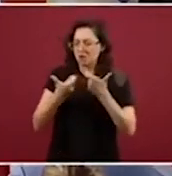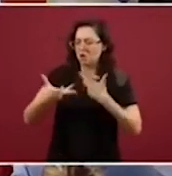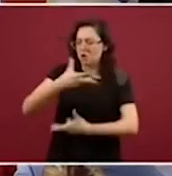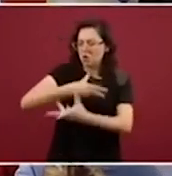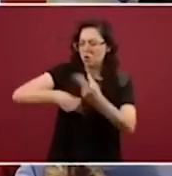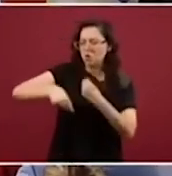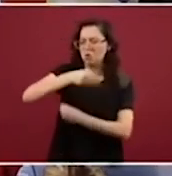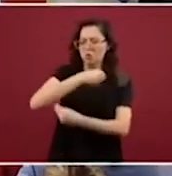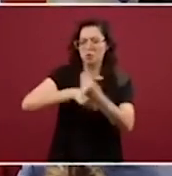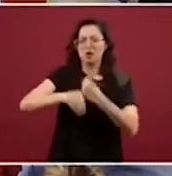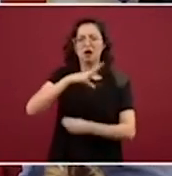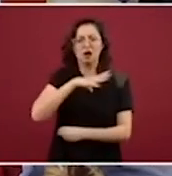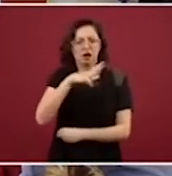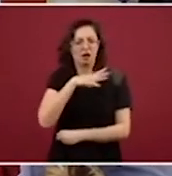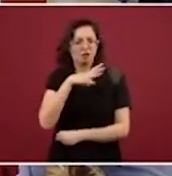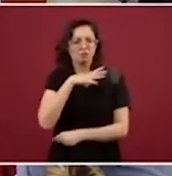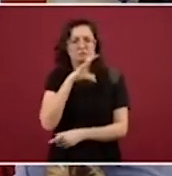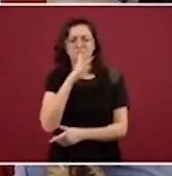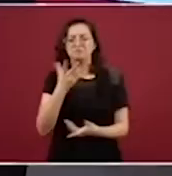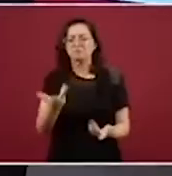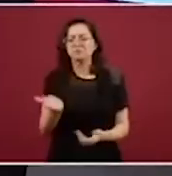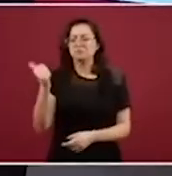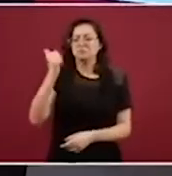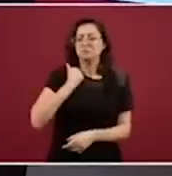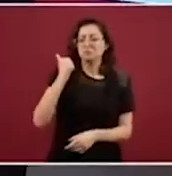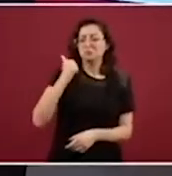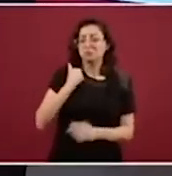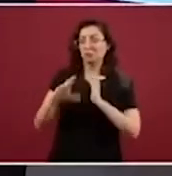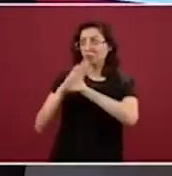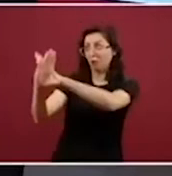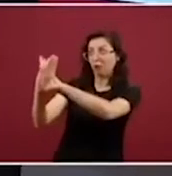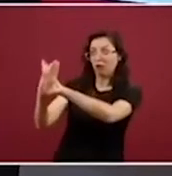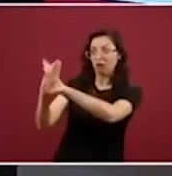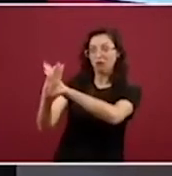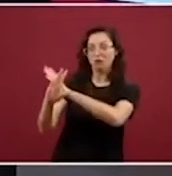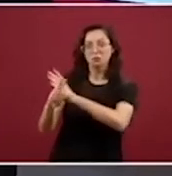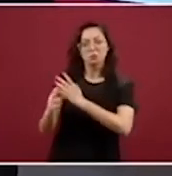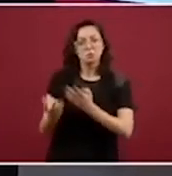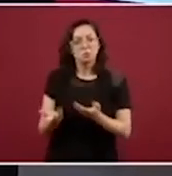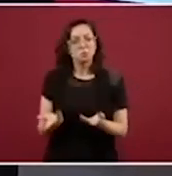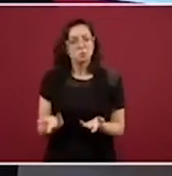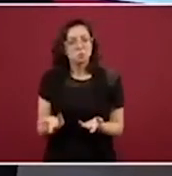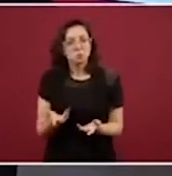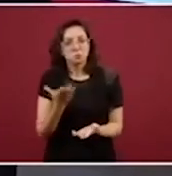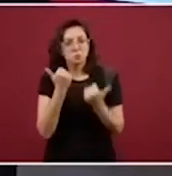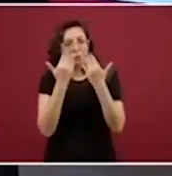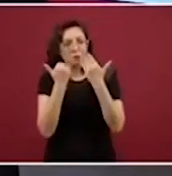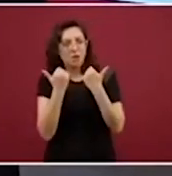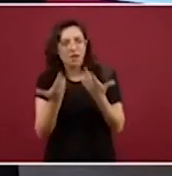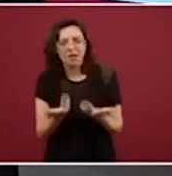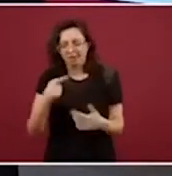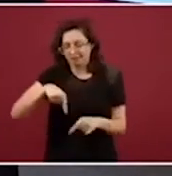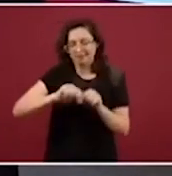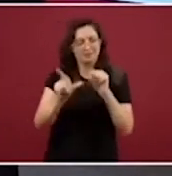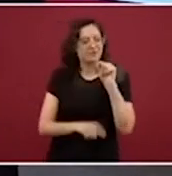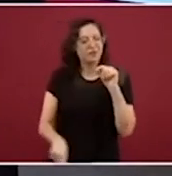y social. Canadá no está usando este tipo de medidas, como México tampoco está usando este tipo de